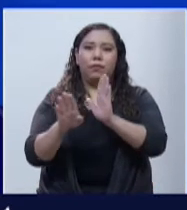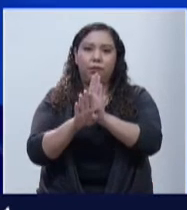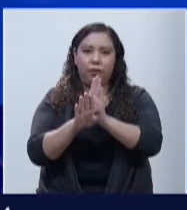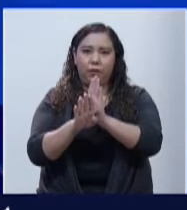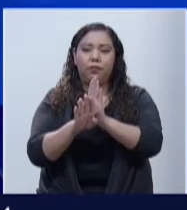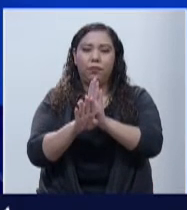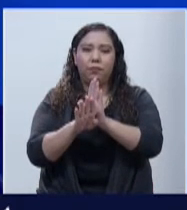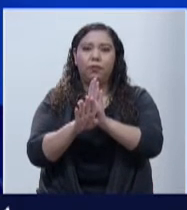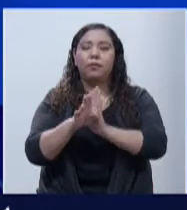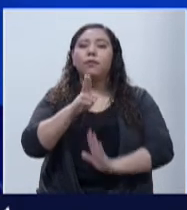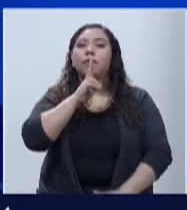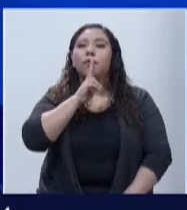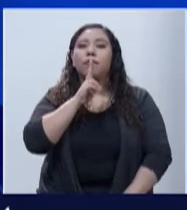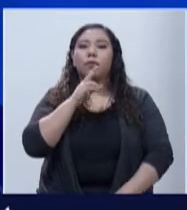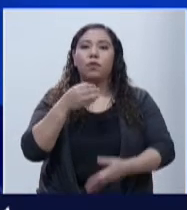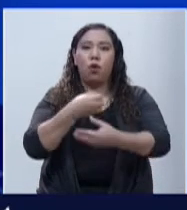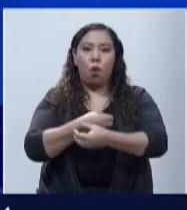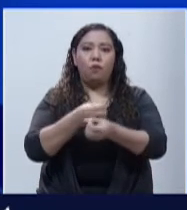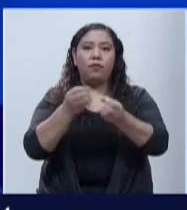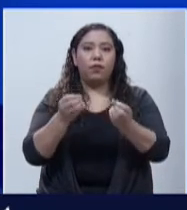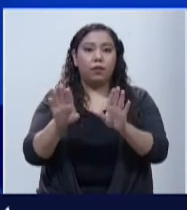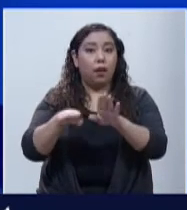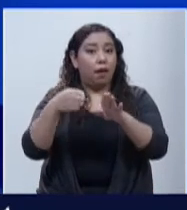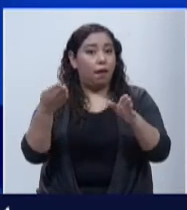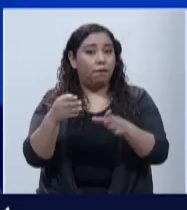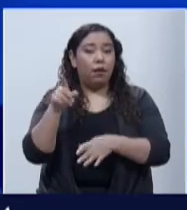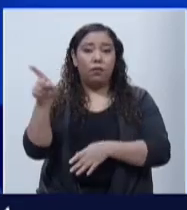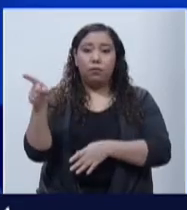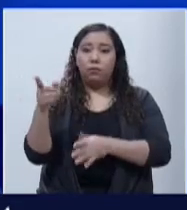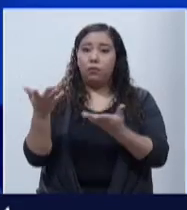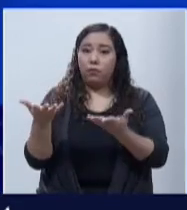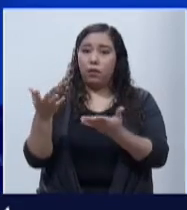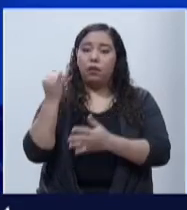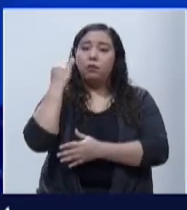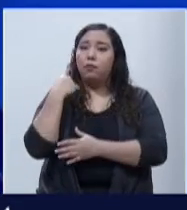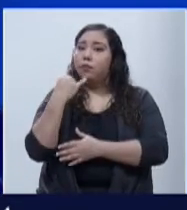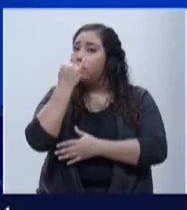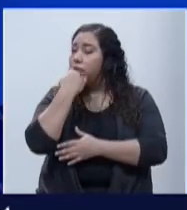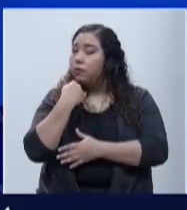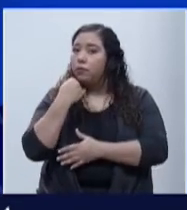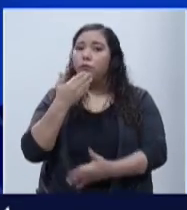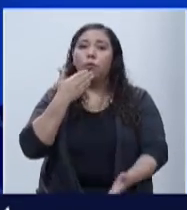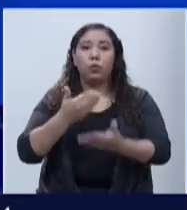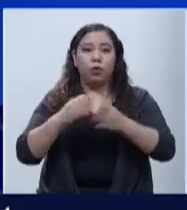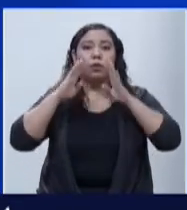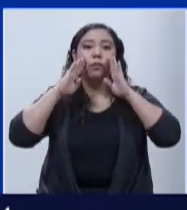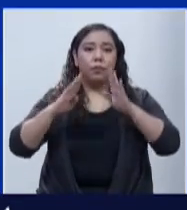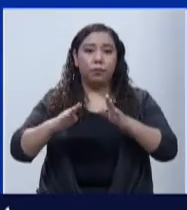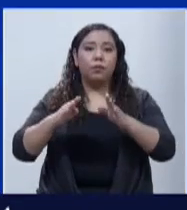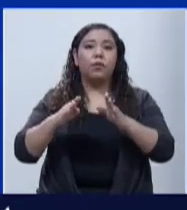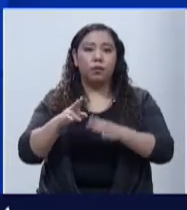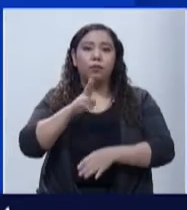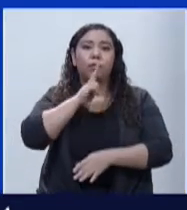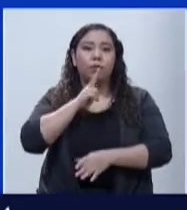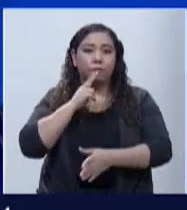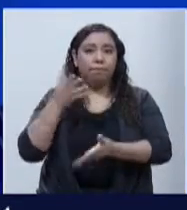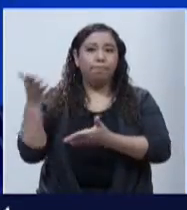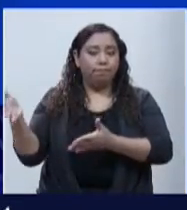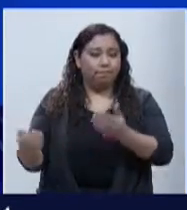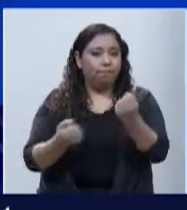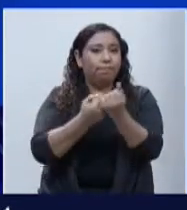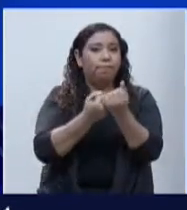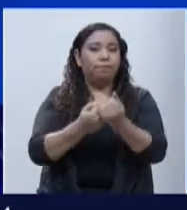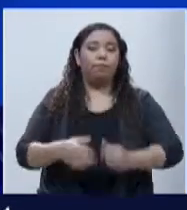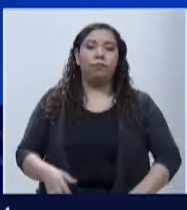en jerusalén va a traer muchas bendiciones para honduras asegura presidente hernández con